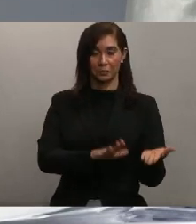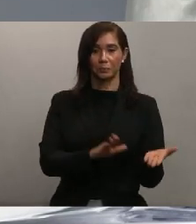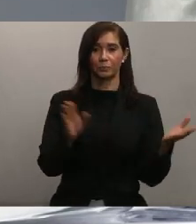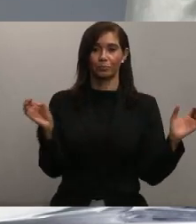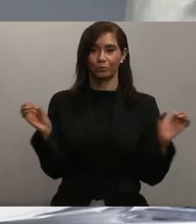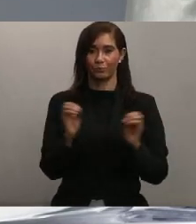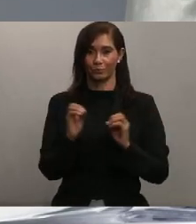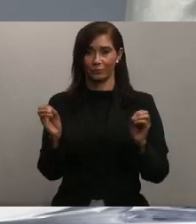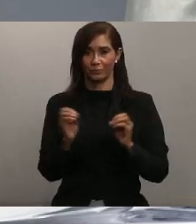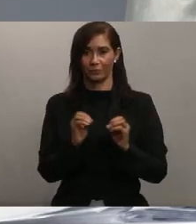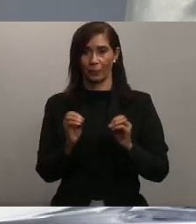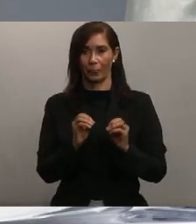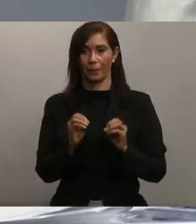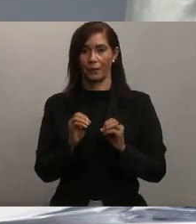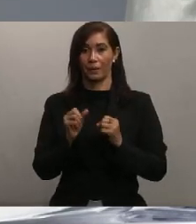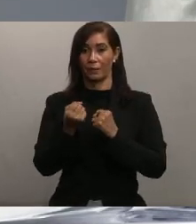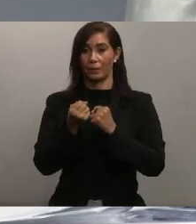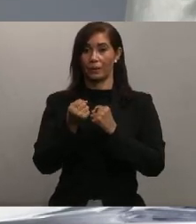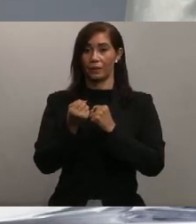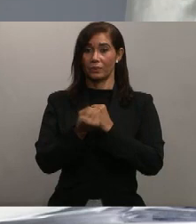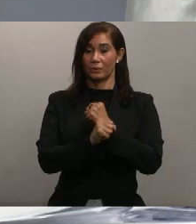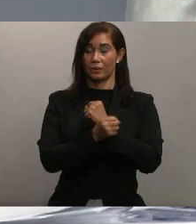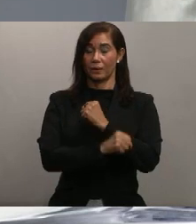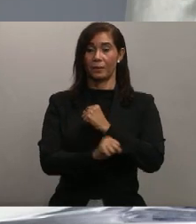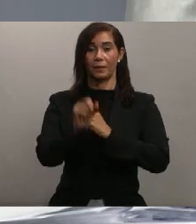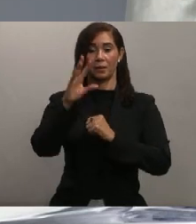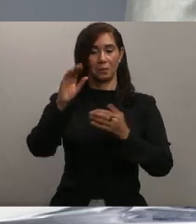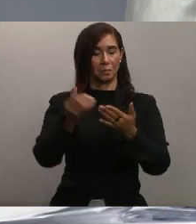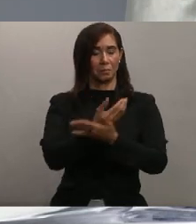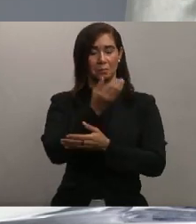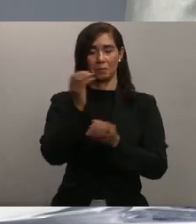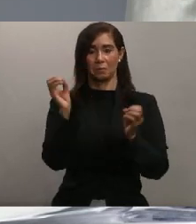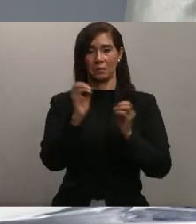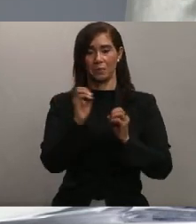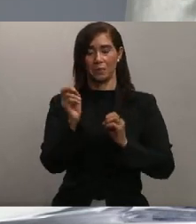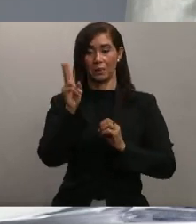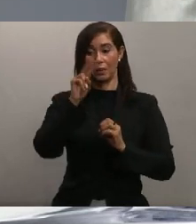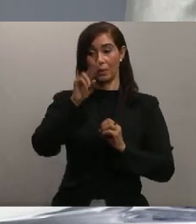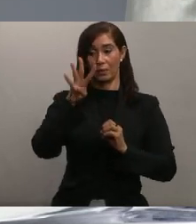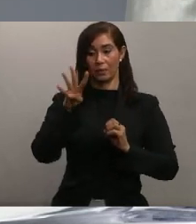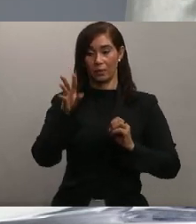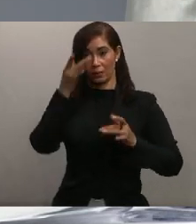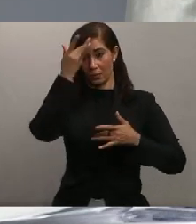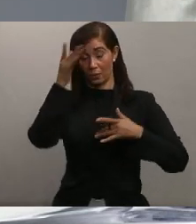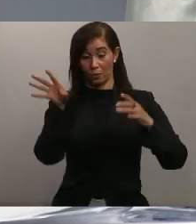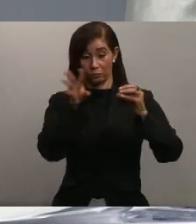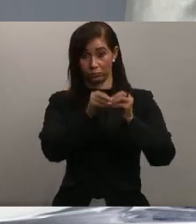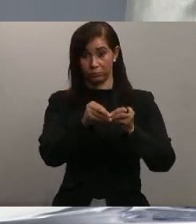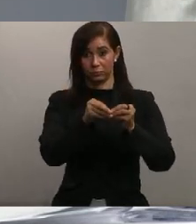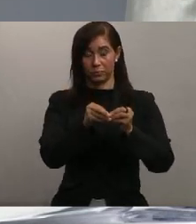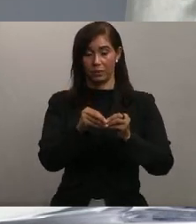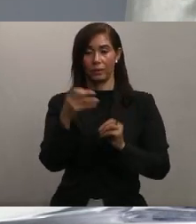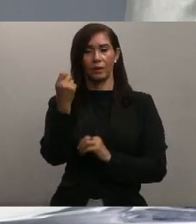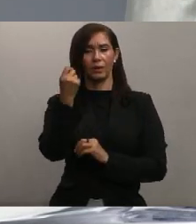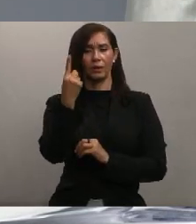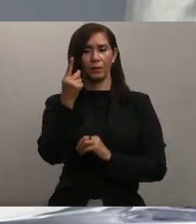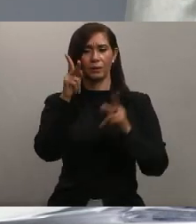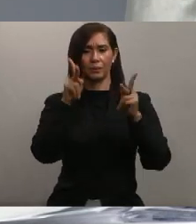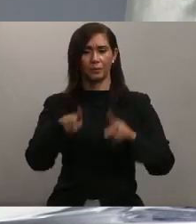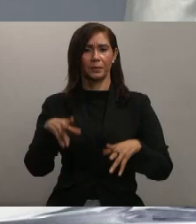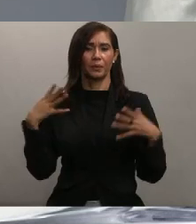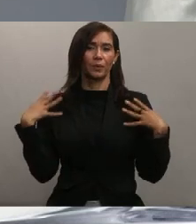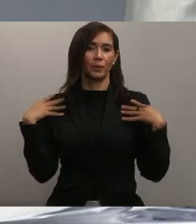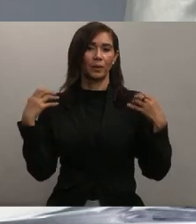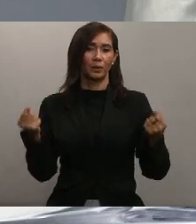fallecimiento. Samaná, 0 casos nuevos, 24 acumulados, 11